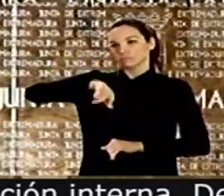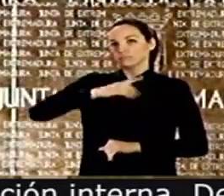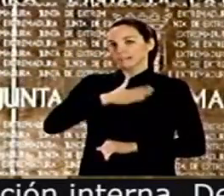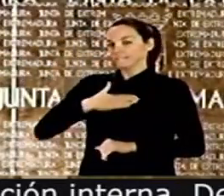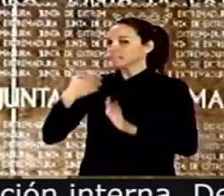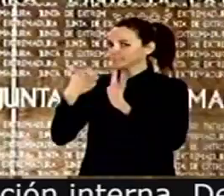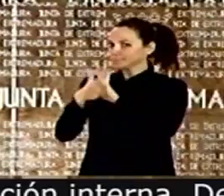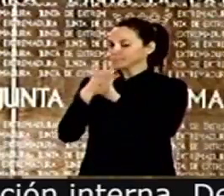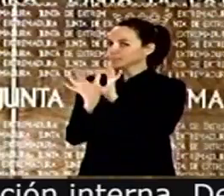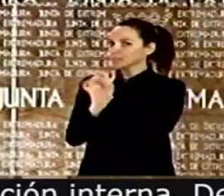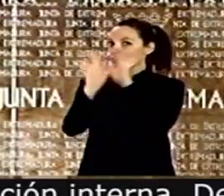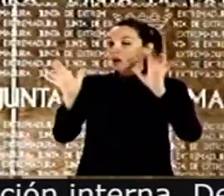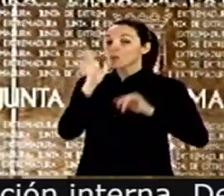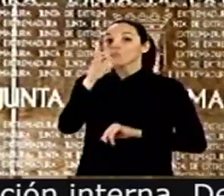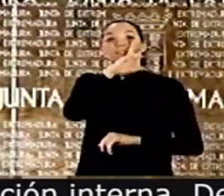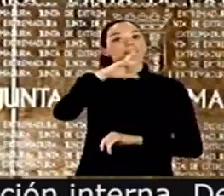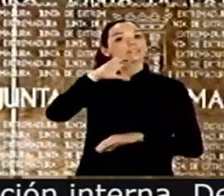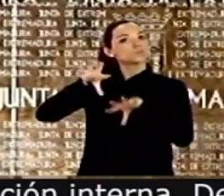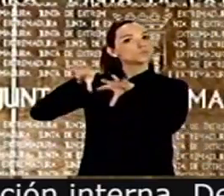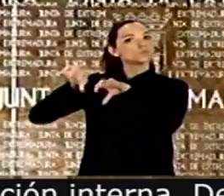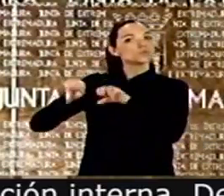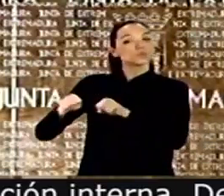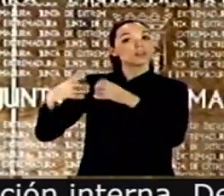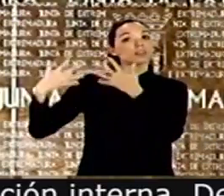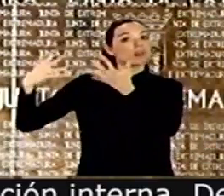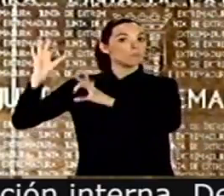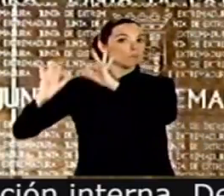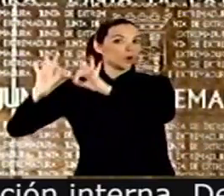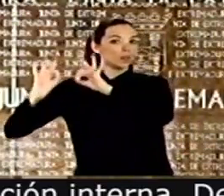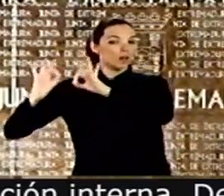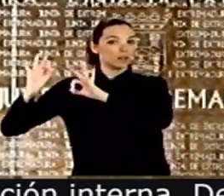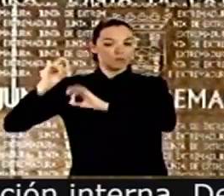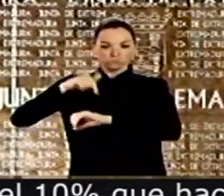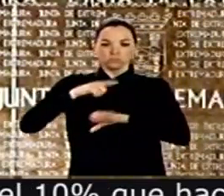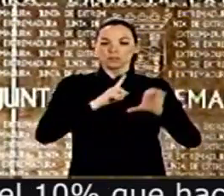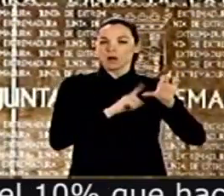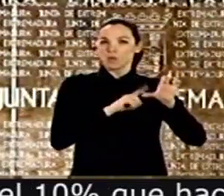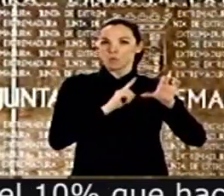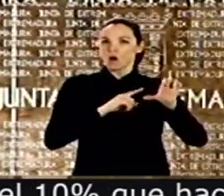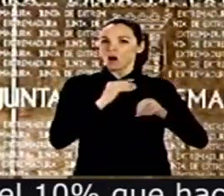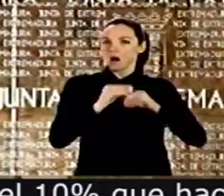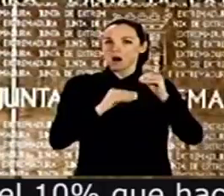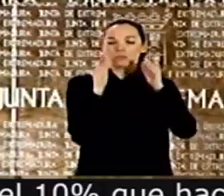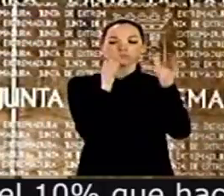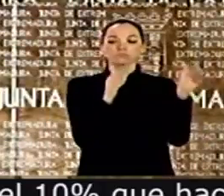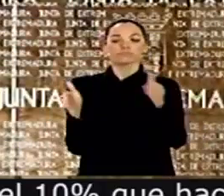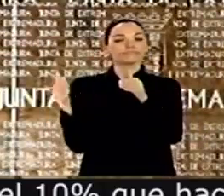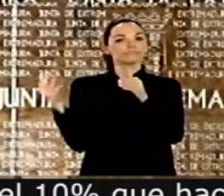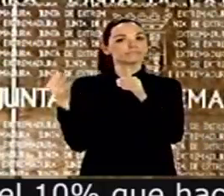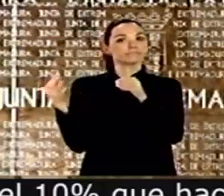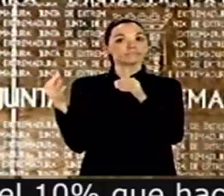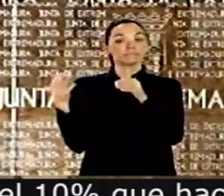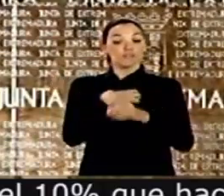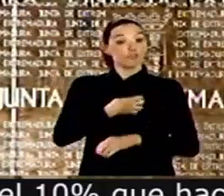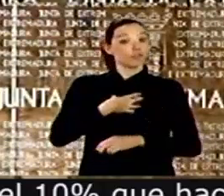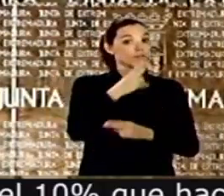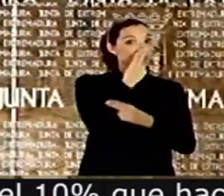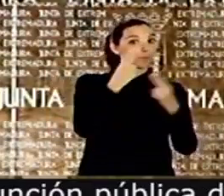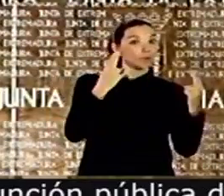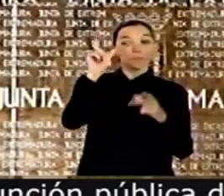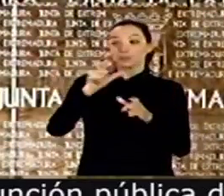señalar, esa reserva del 10% que hace esta Administración autonómica para el acceso a la función pública de las personas